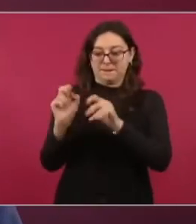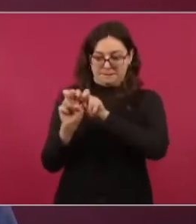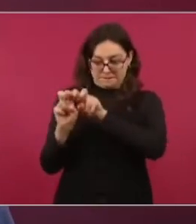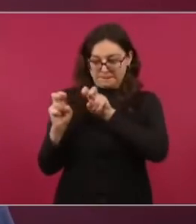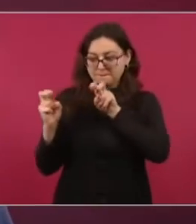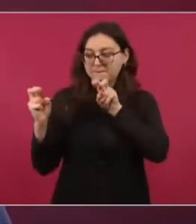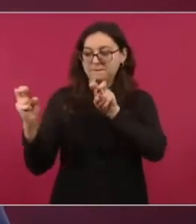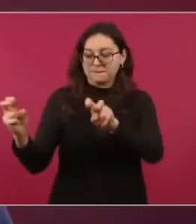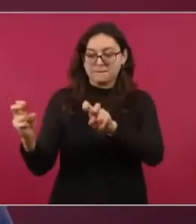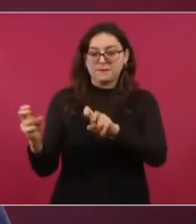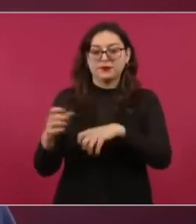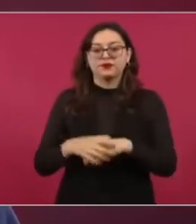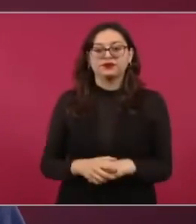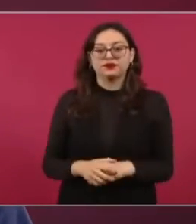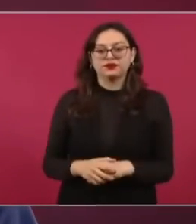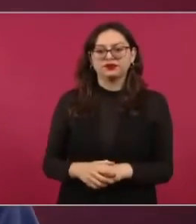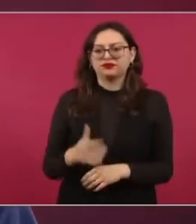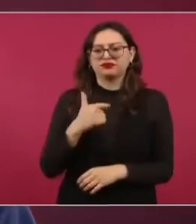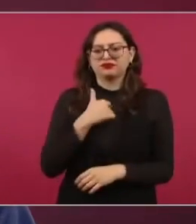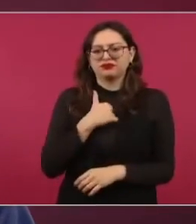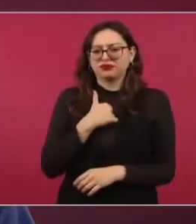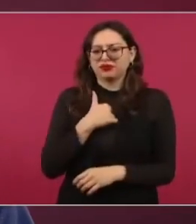la enviaran del Poder Judicial.